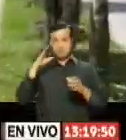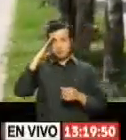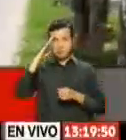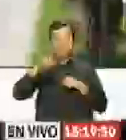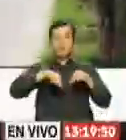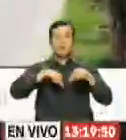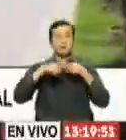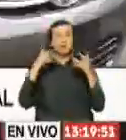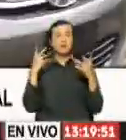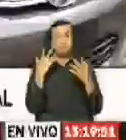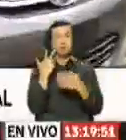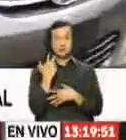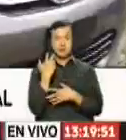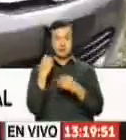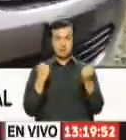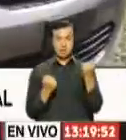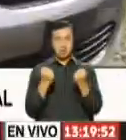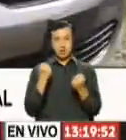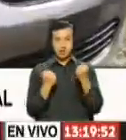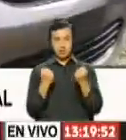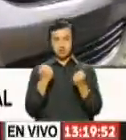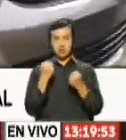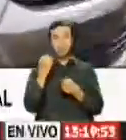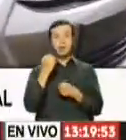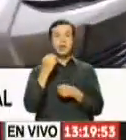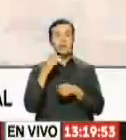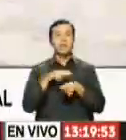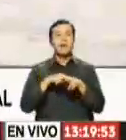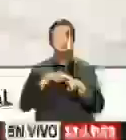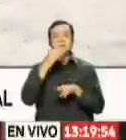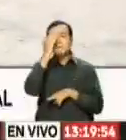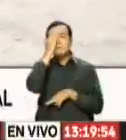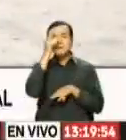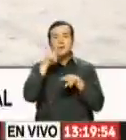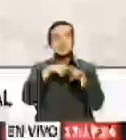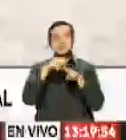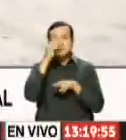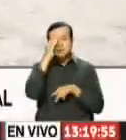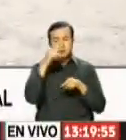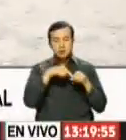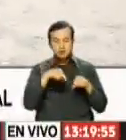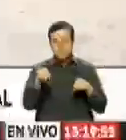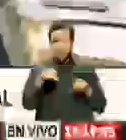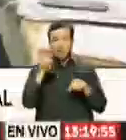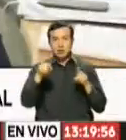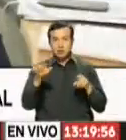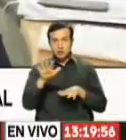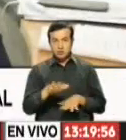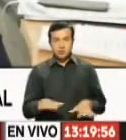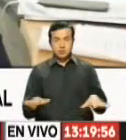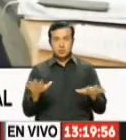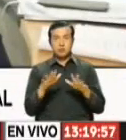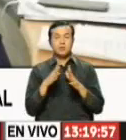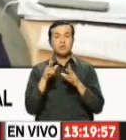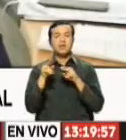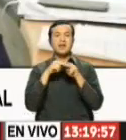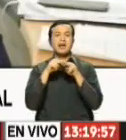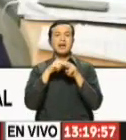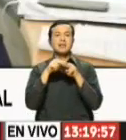de Tránsito retuvo a 13 vehículos que realizaban taxismo informal en las rutas Zamora Loja y Zamora Yanzaza. Se denominan